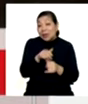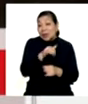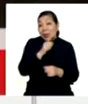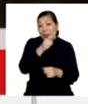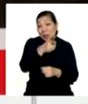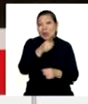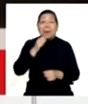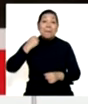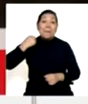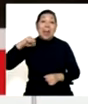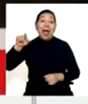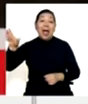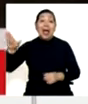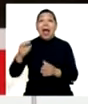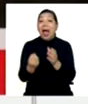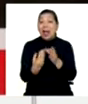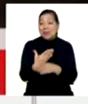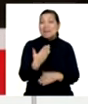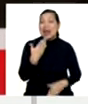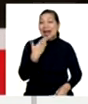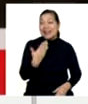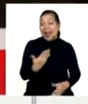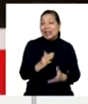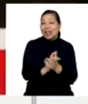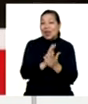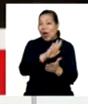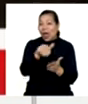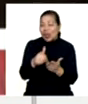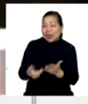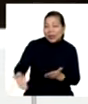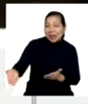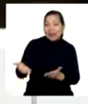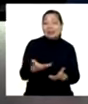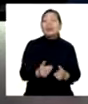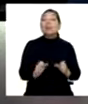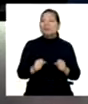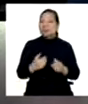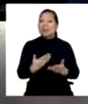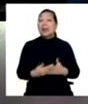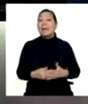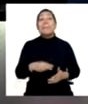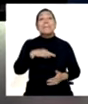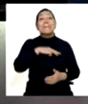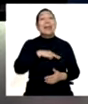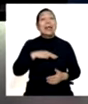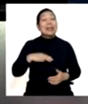trabajo en Arequipa. Muchísimas gracias. Un saludo a todos. Muchísimas